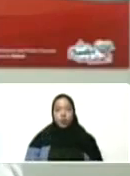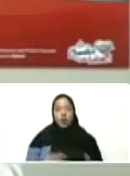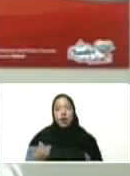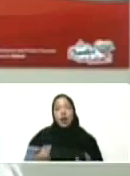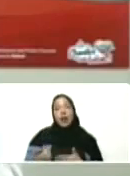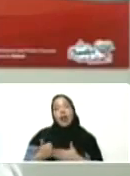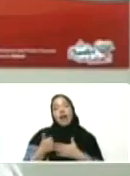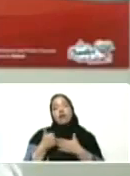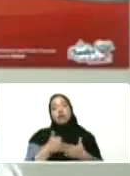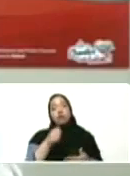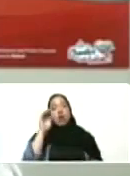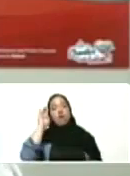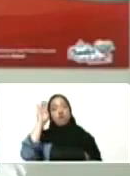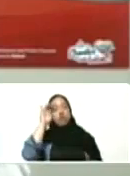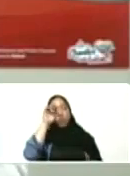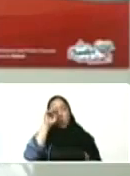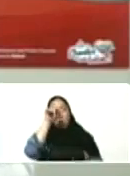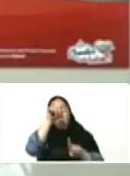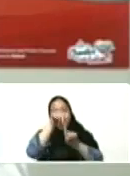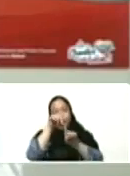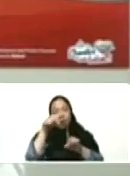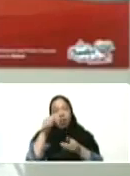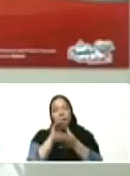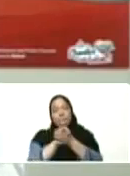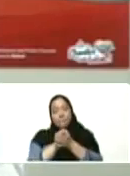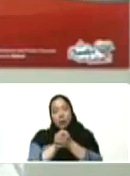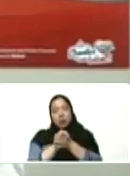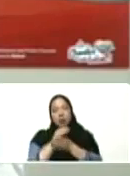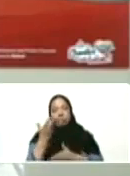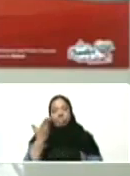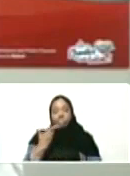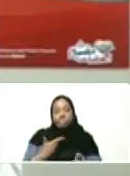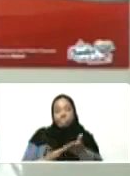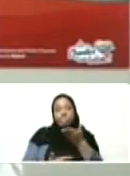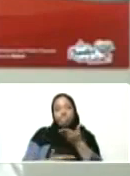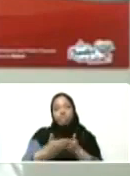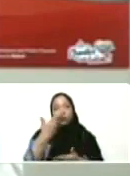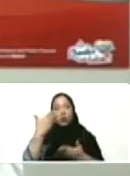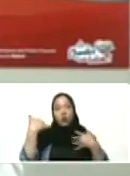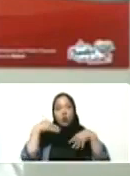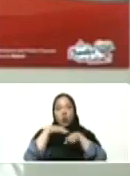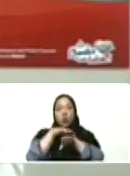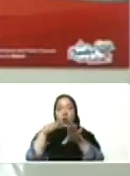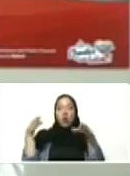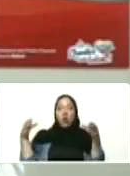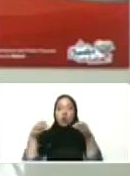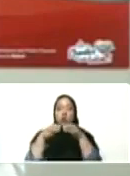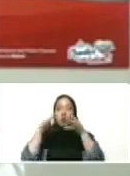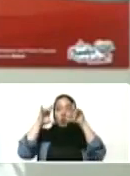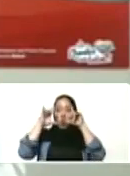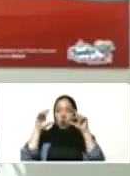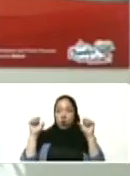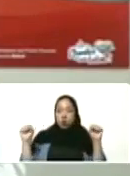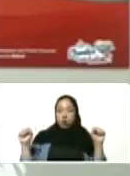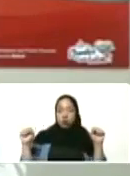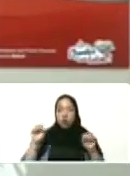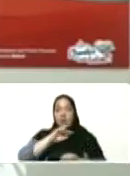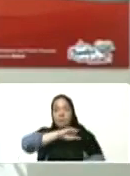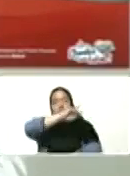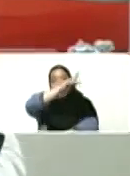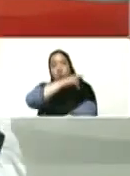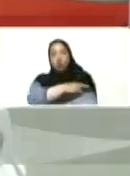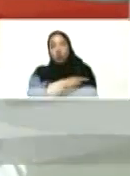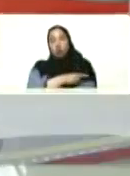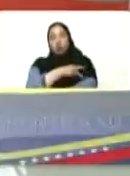cooperación, de la solidaridad, de la complementariedad. Somos un equipo poderoso,